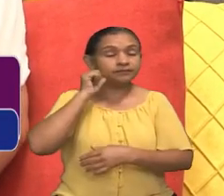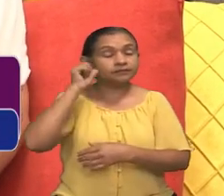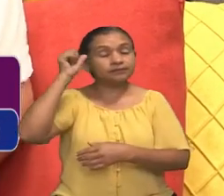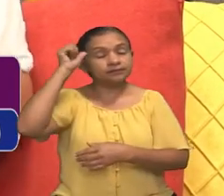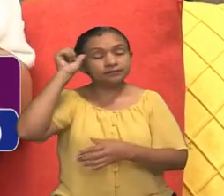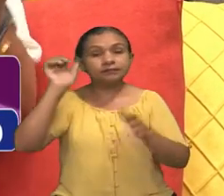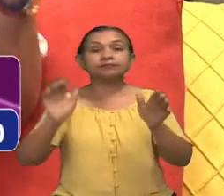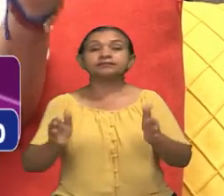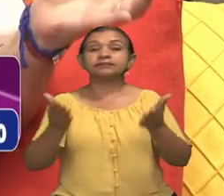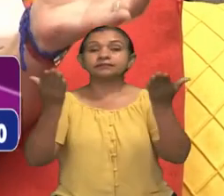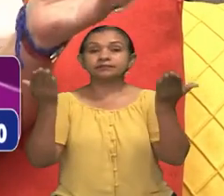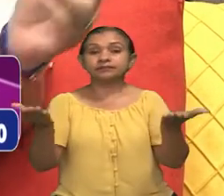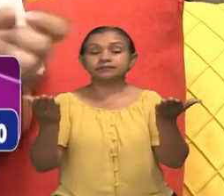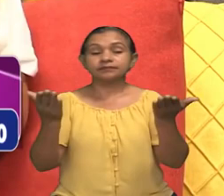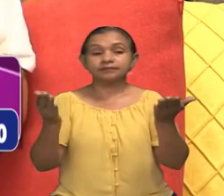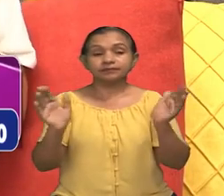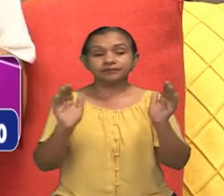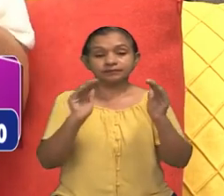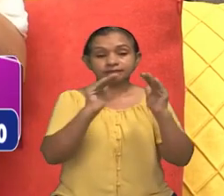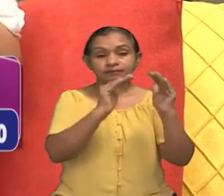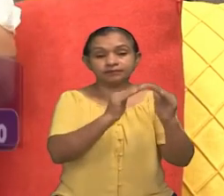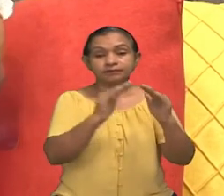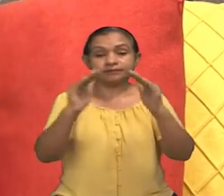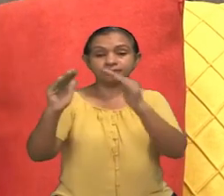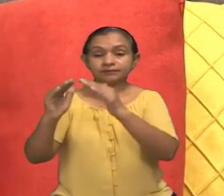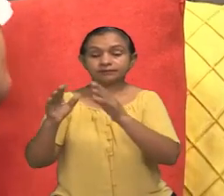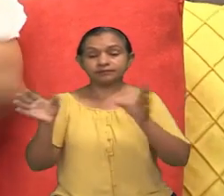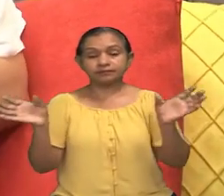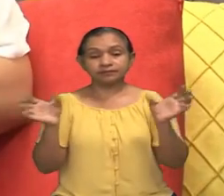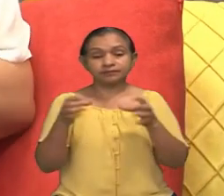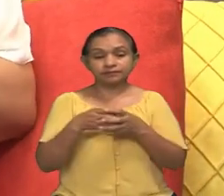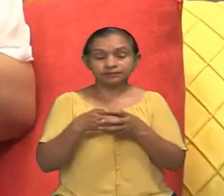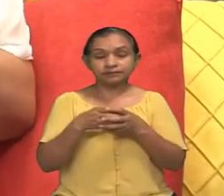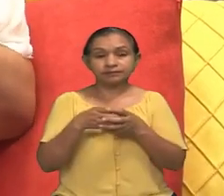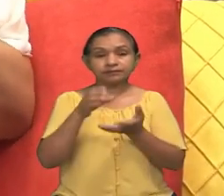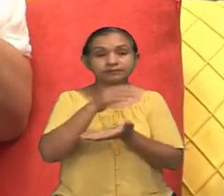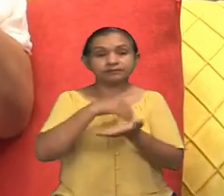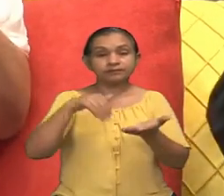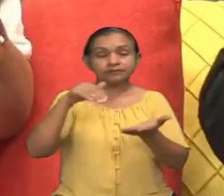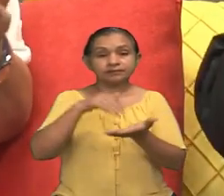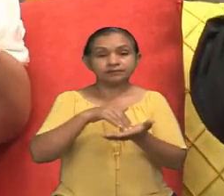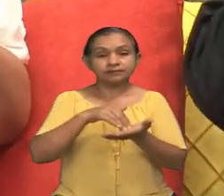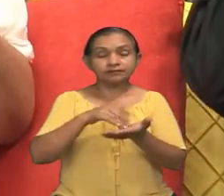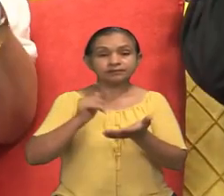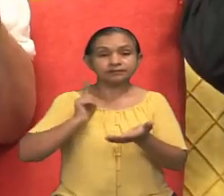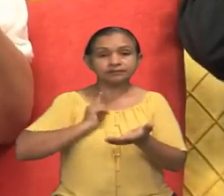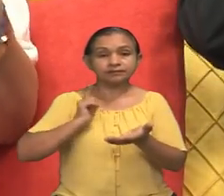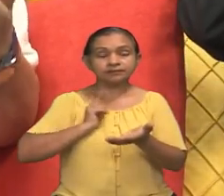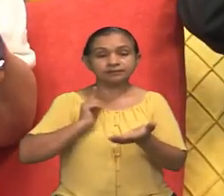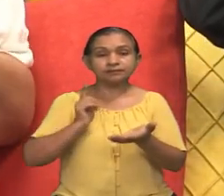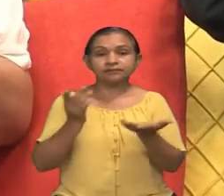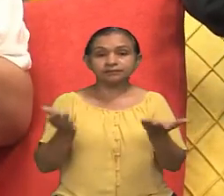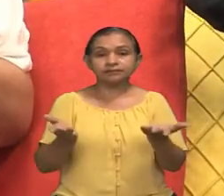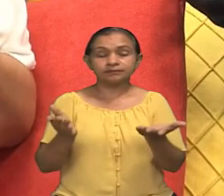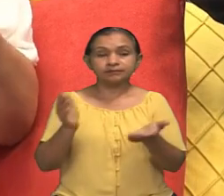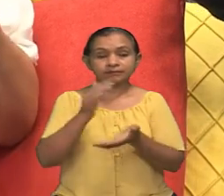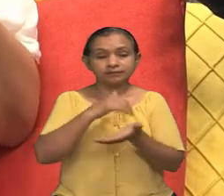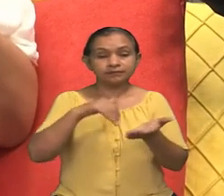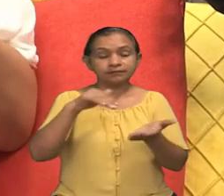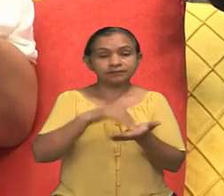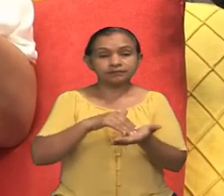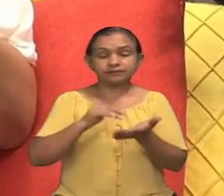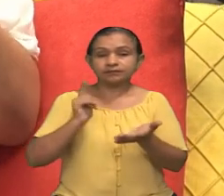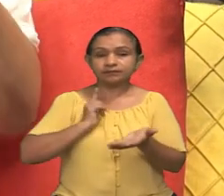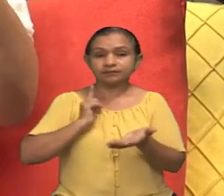mayores en estas casas club y en los centros, a los adultos que tenemos en los centros, que están en los centros, no